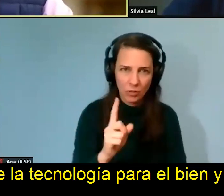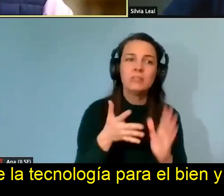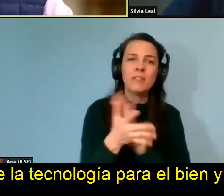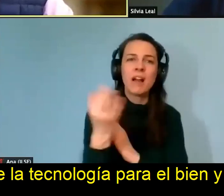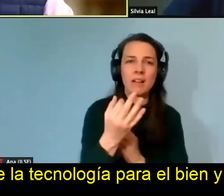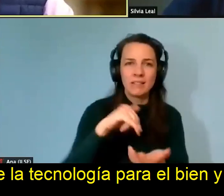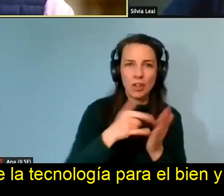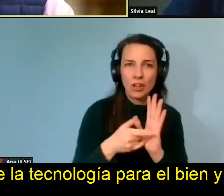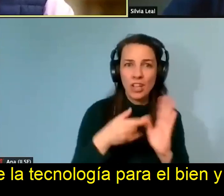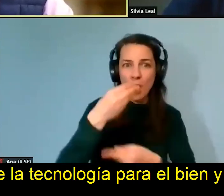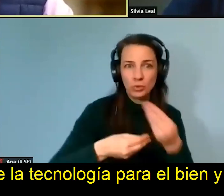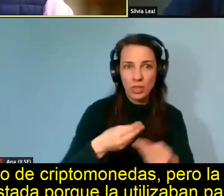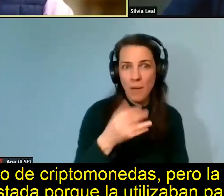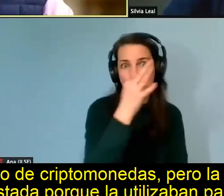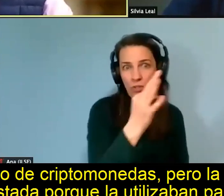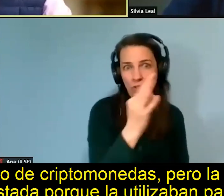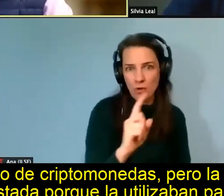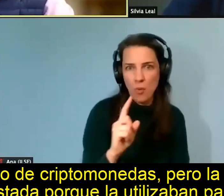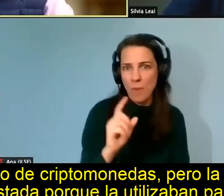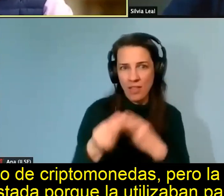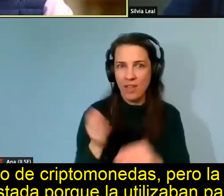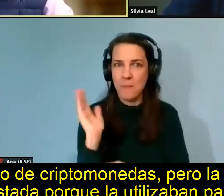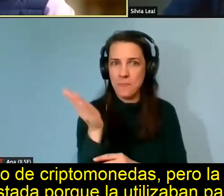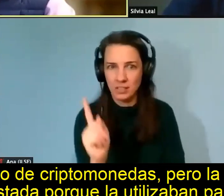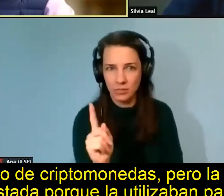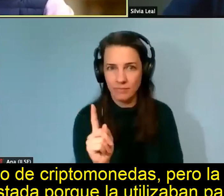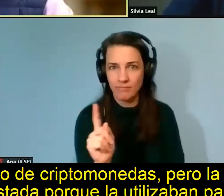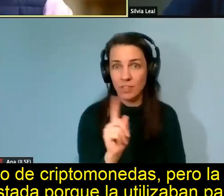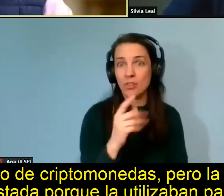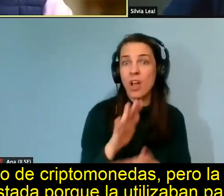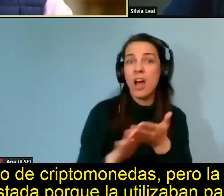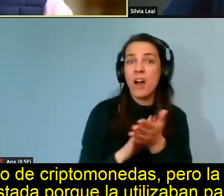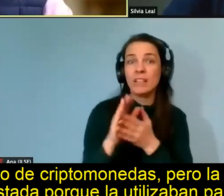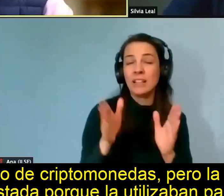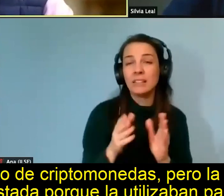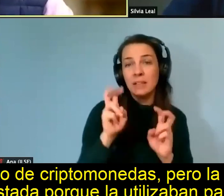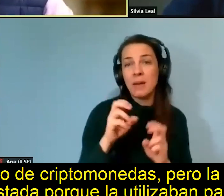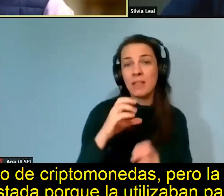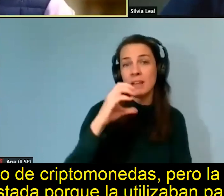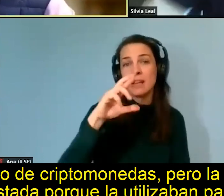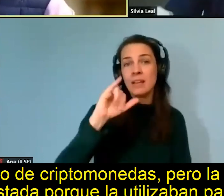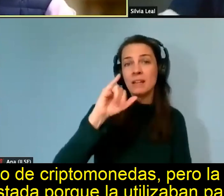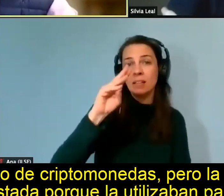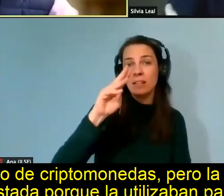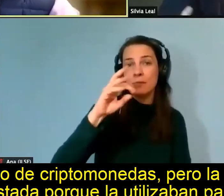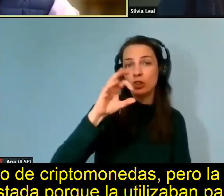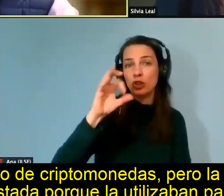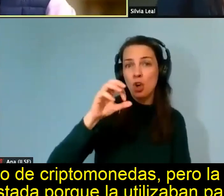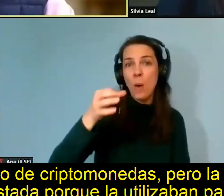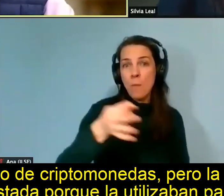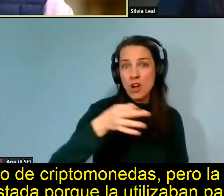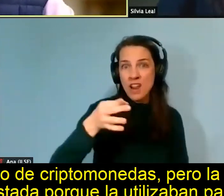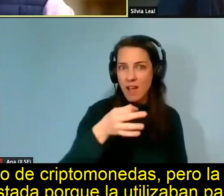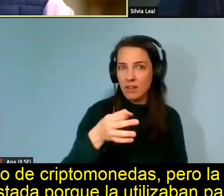no para el mal, ¿no? No hemos hablado de criptomonedas, no si nos aplicaban aquí, ¿no? Pero la criptomoneda que ha estado muy